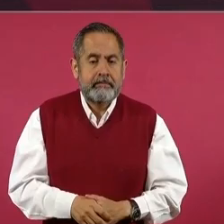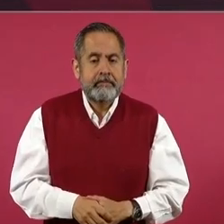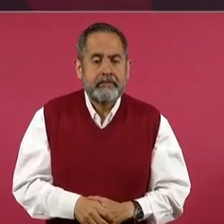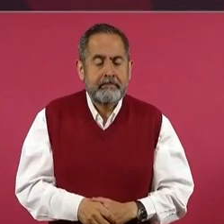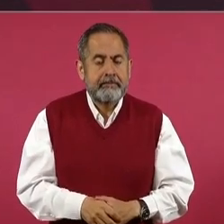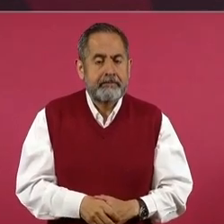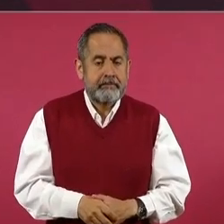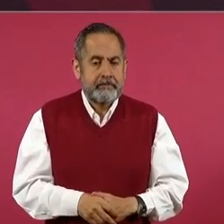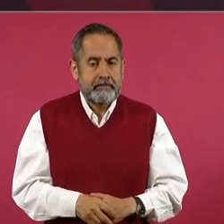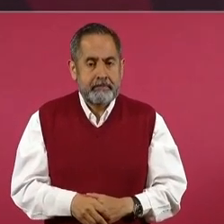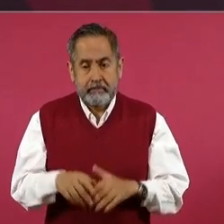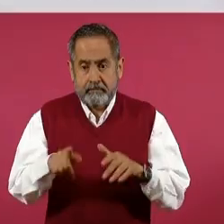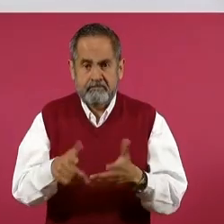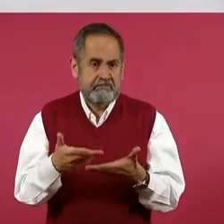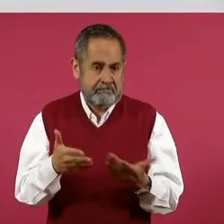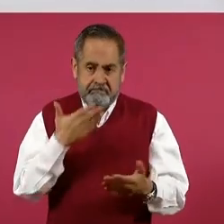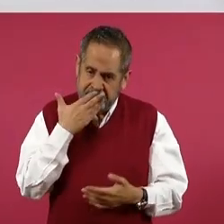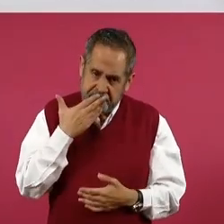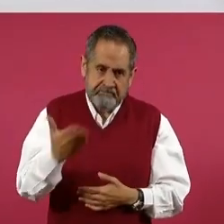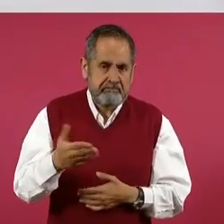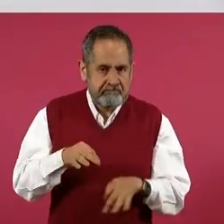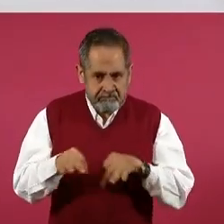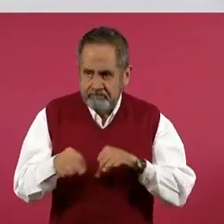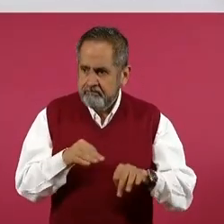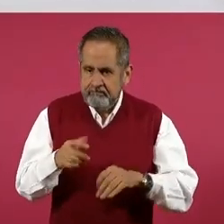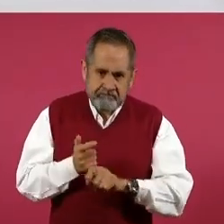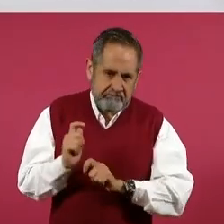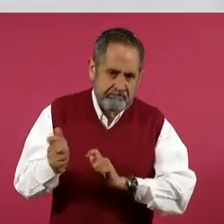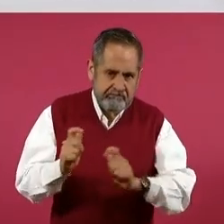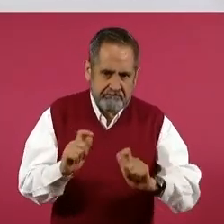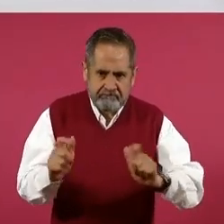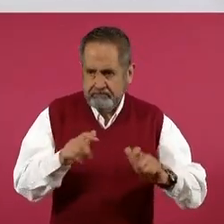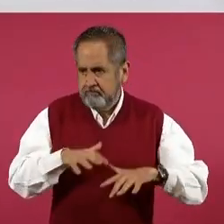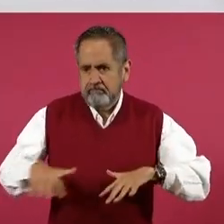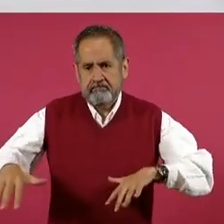Son obras muy buenas porque